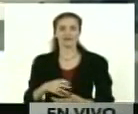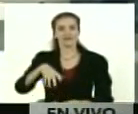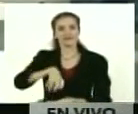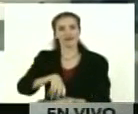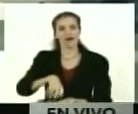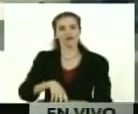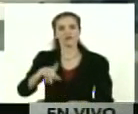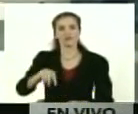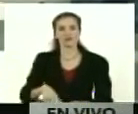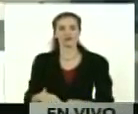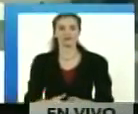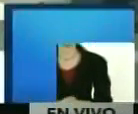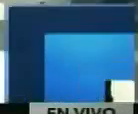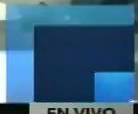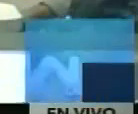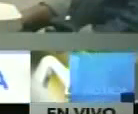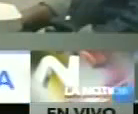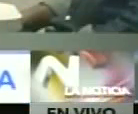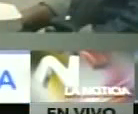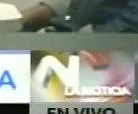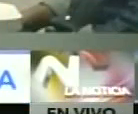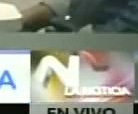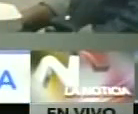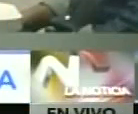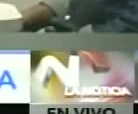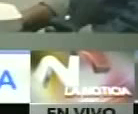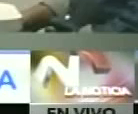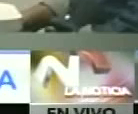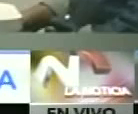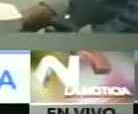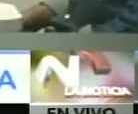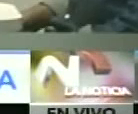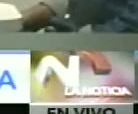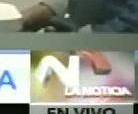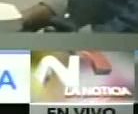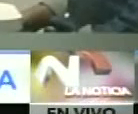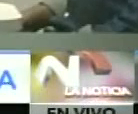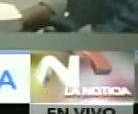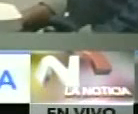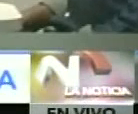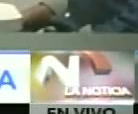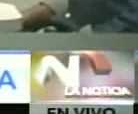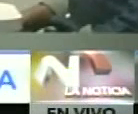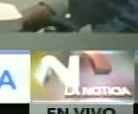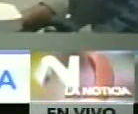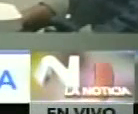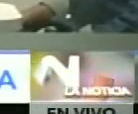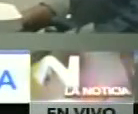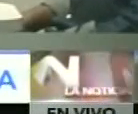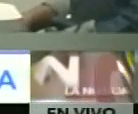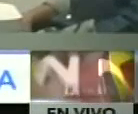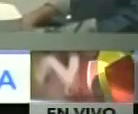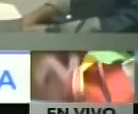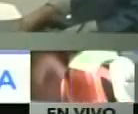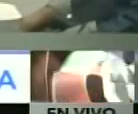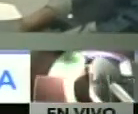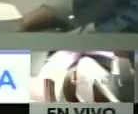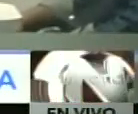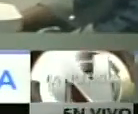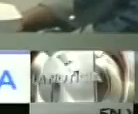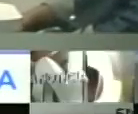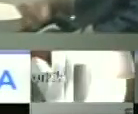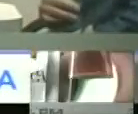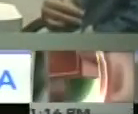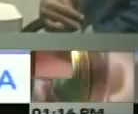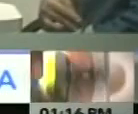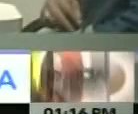estatales, que nos permitan cabalgar las difíciles pruebas a las que estamos sometidos y todas las